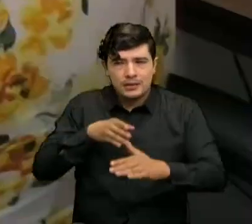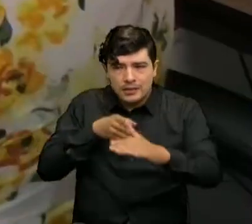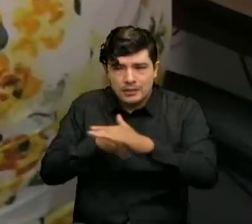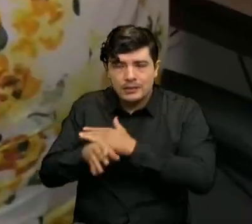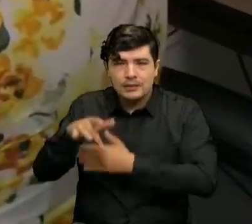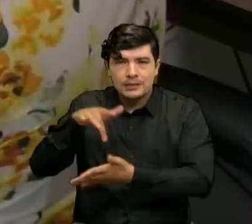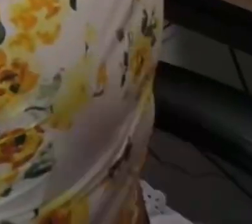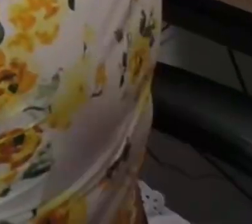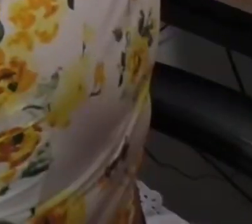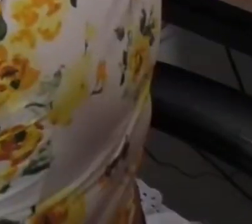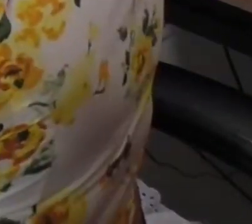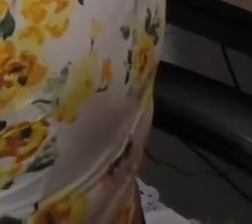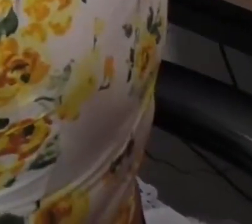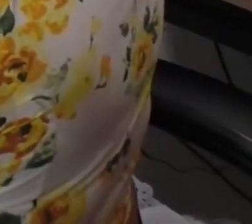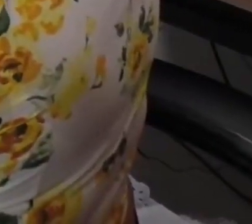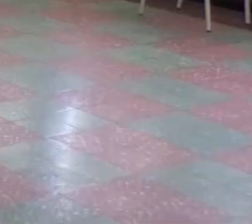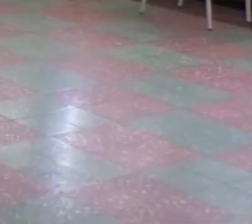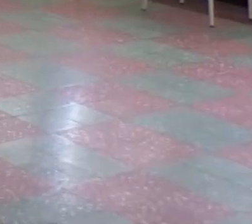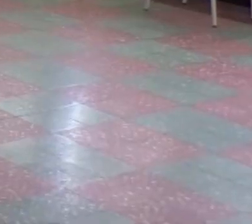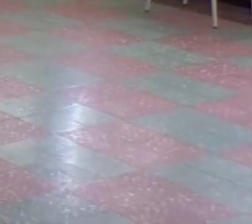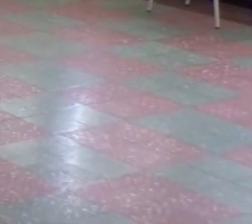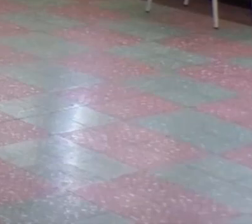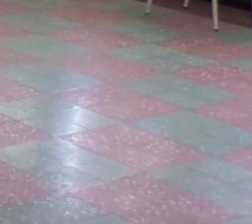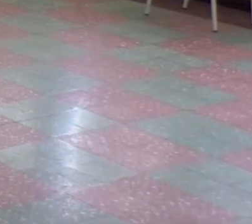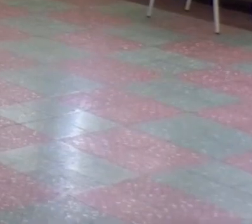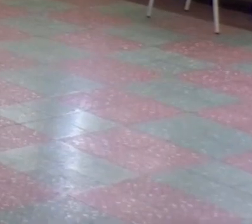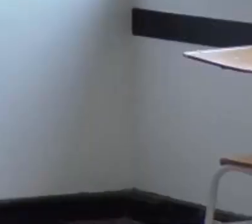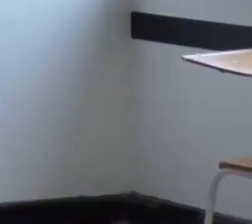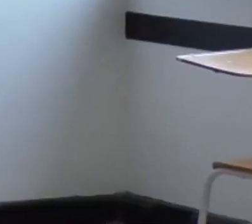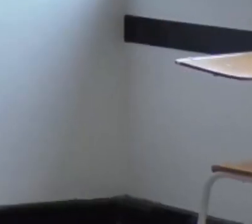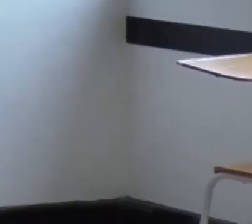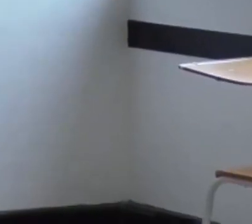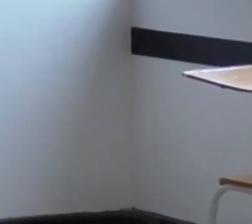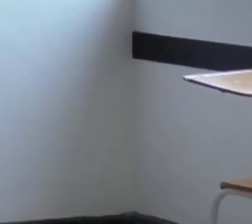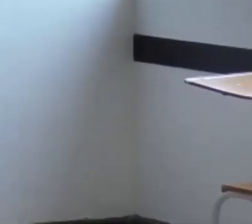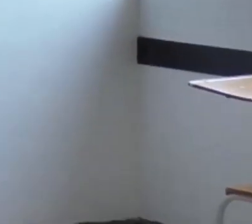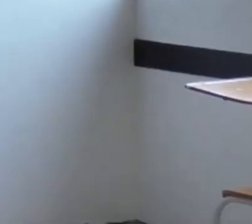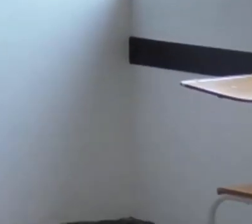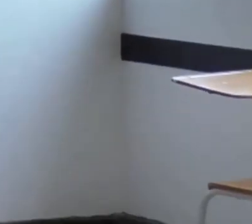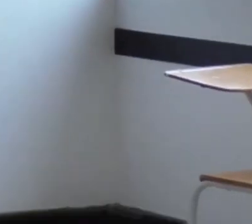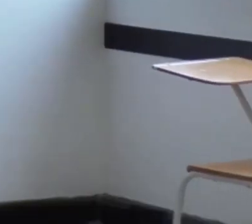se suma a la lista de preocupaciones ante la exigencia ministerial del regreso a clases